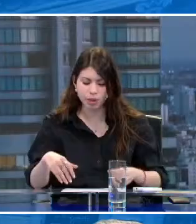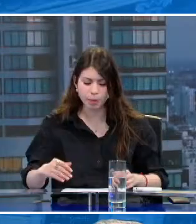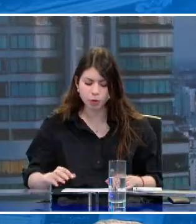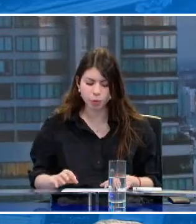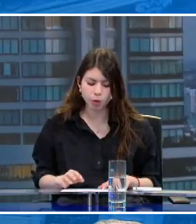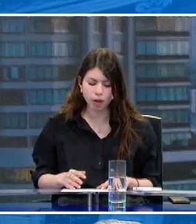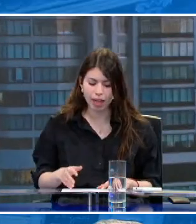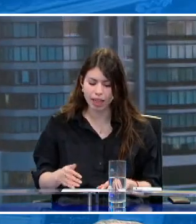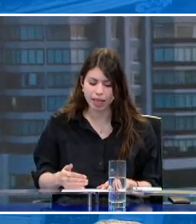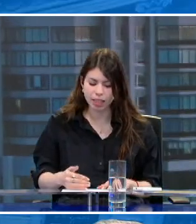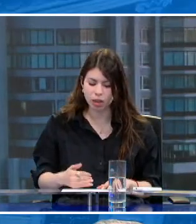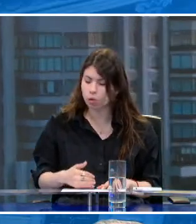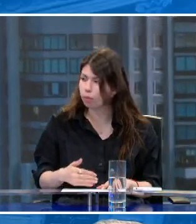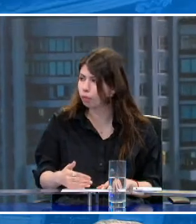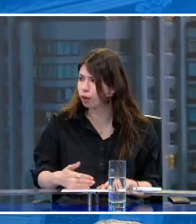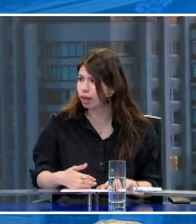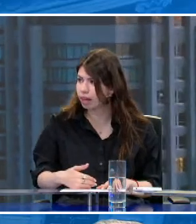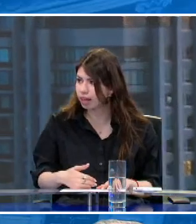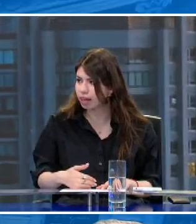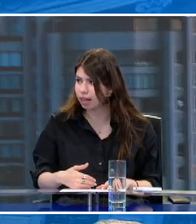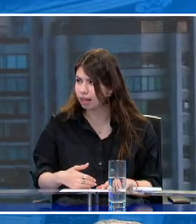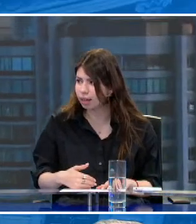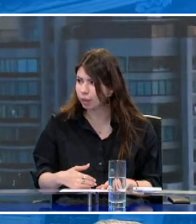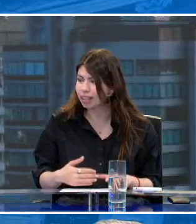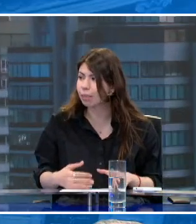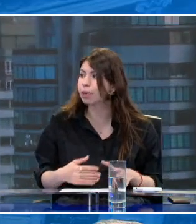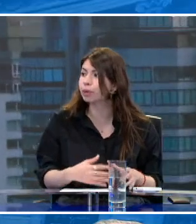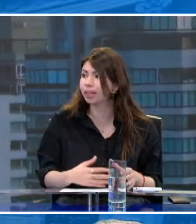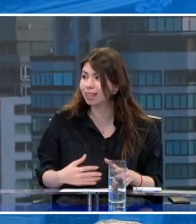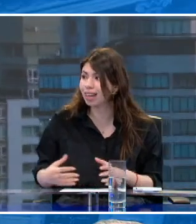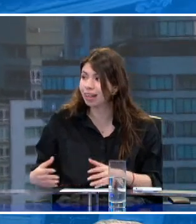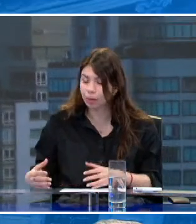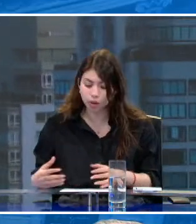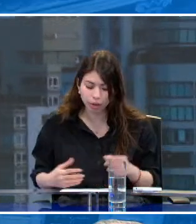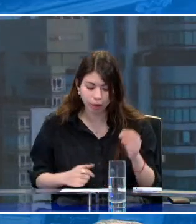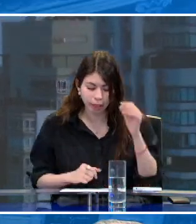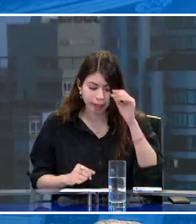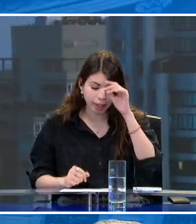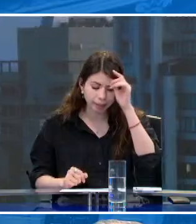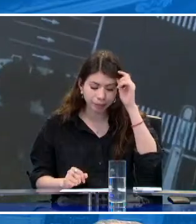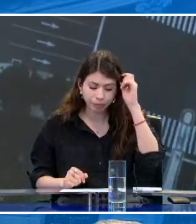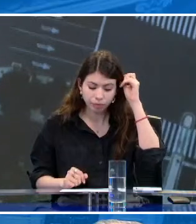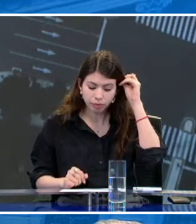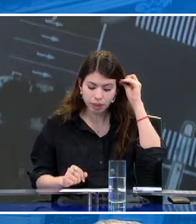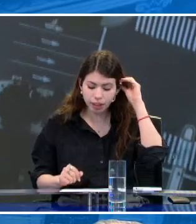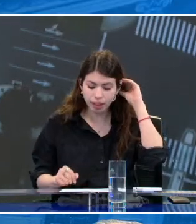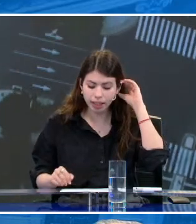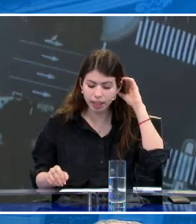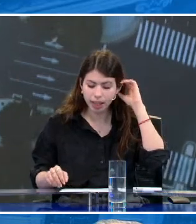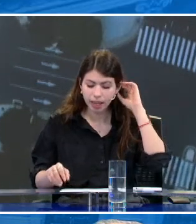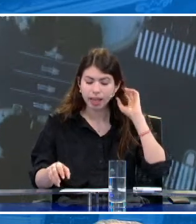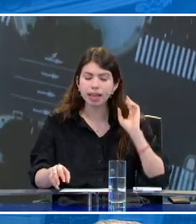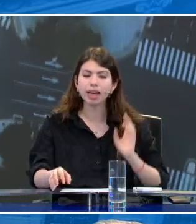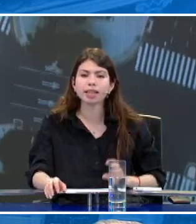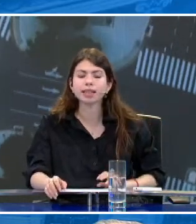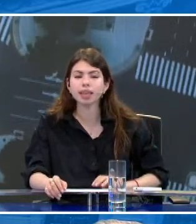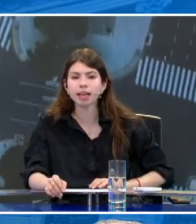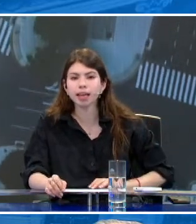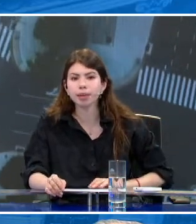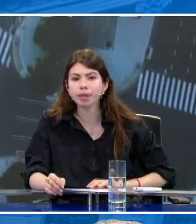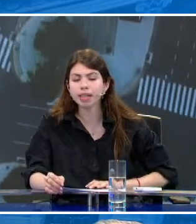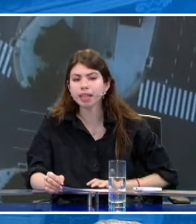si vamos un poco al detalle de cómo fue, cuántas preguntas tiene cada bloque, fíjate que de